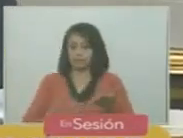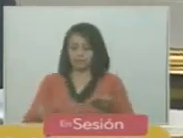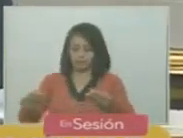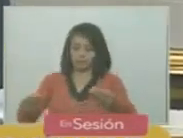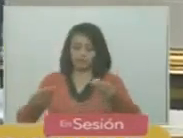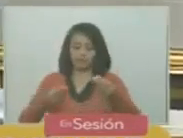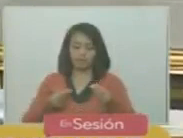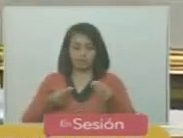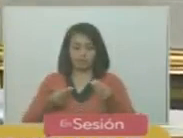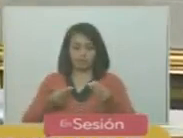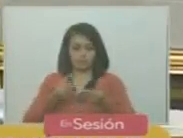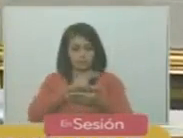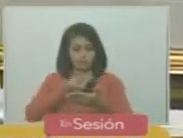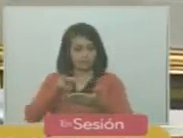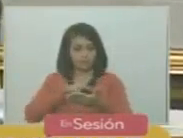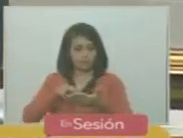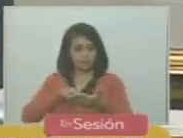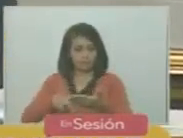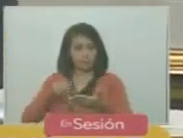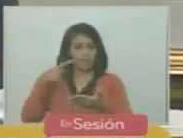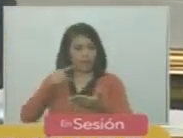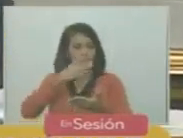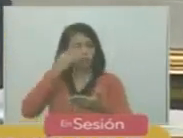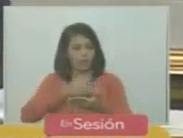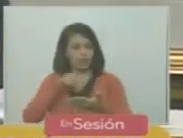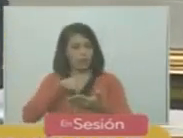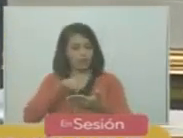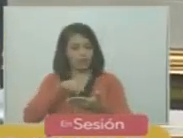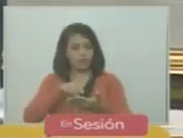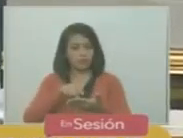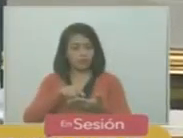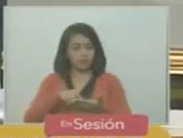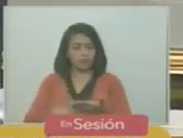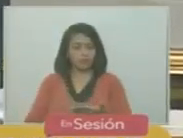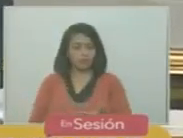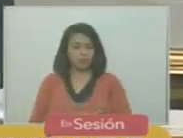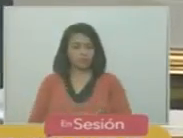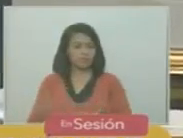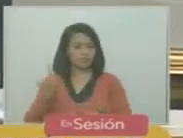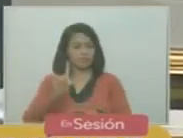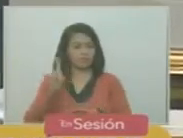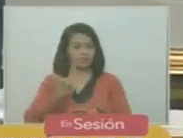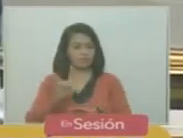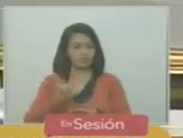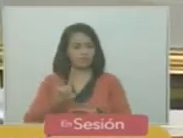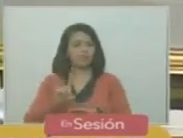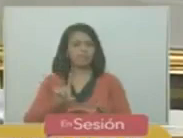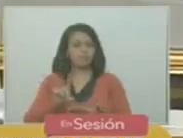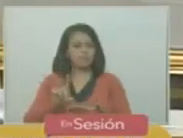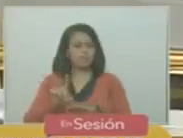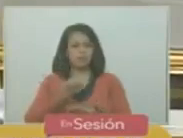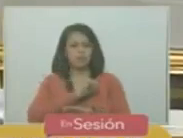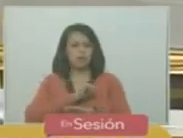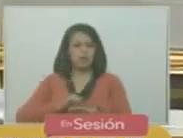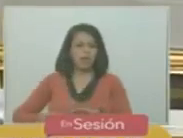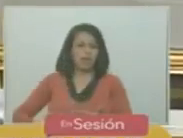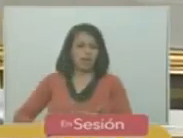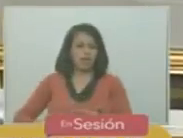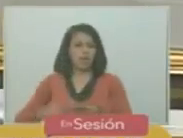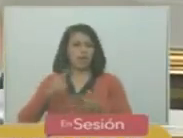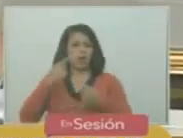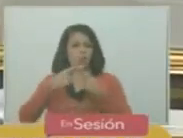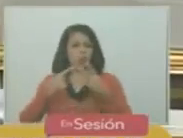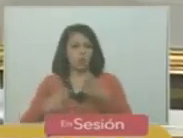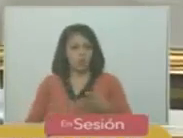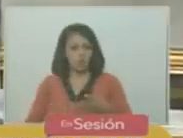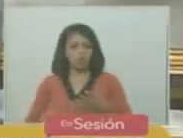llegaran a sus manos contuvieran verdades y no bostezos y no